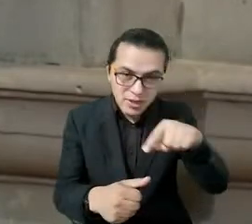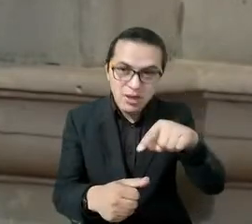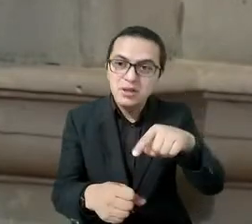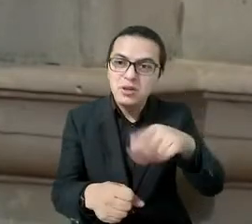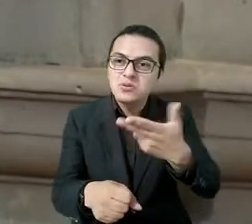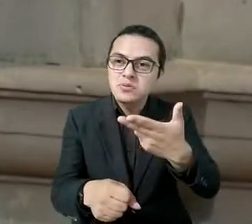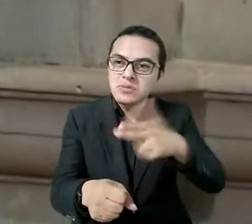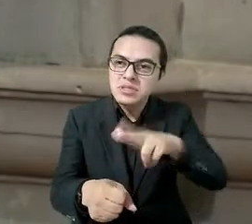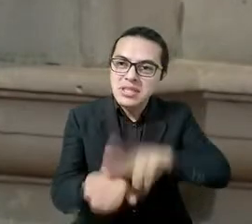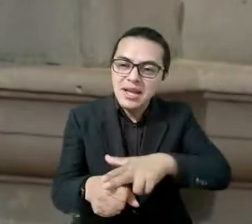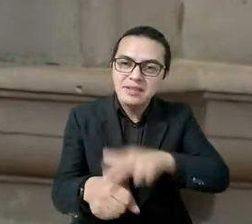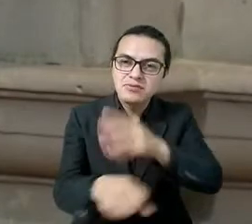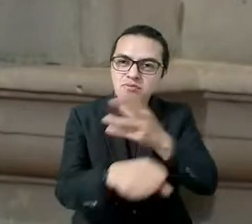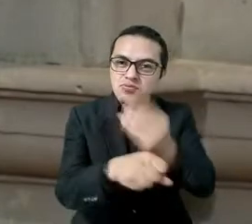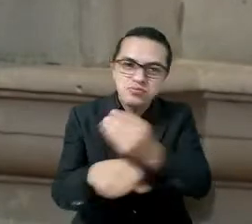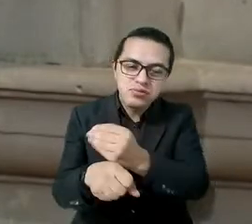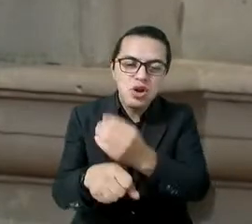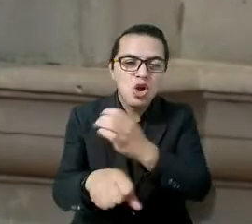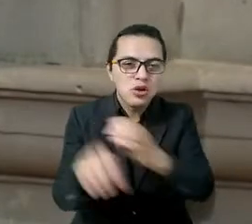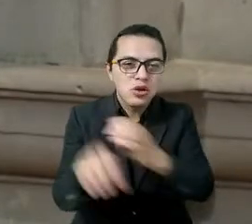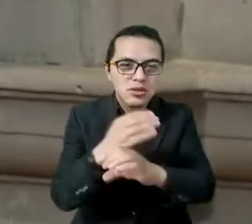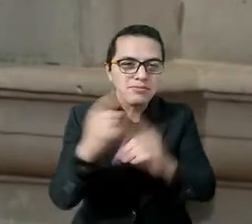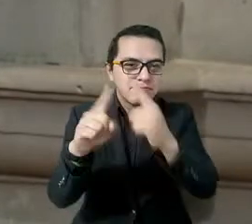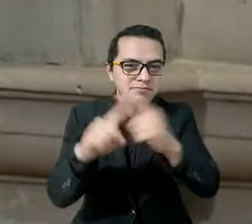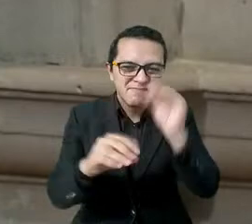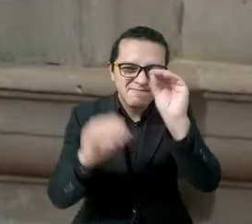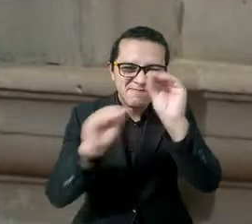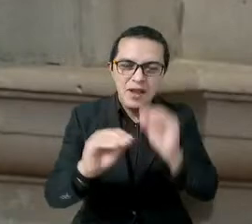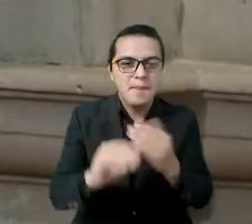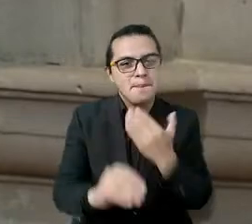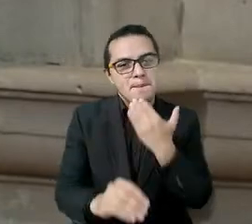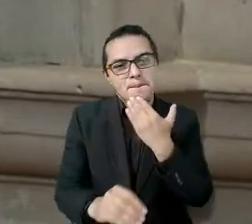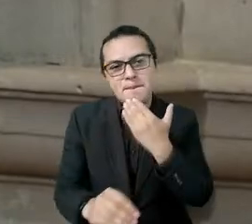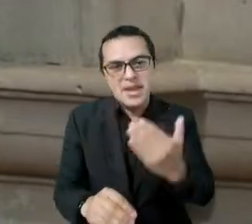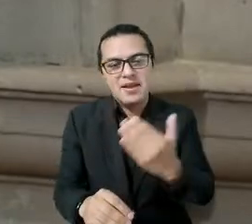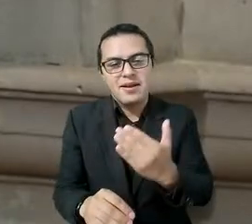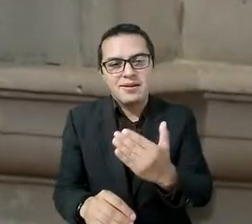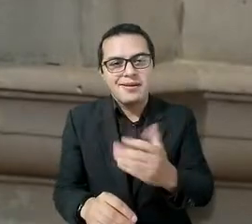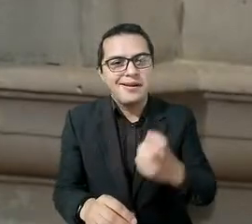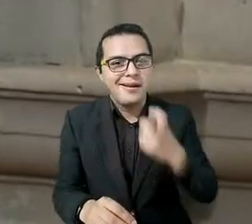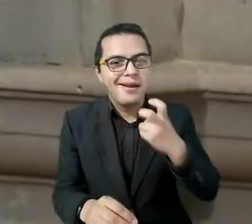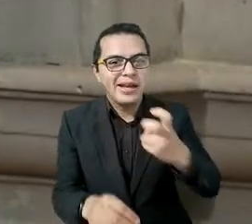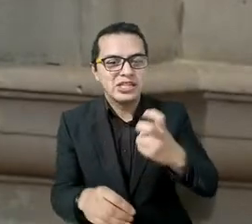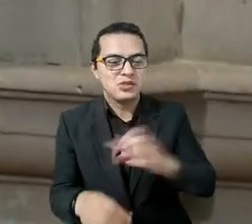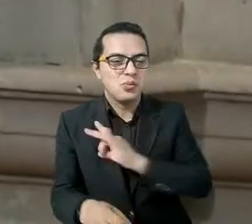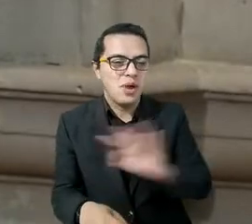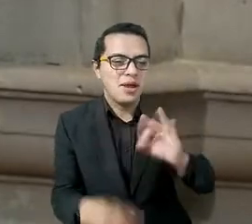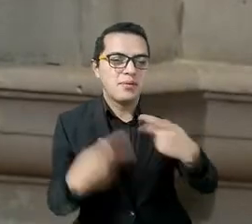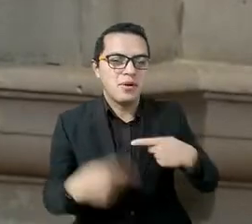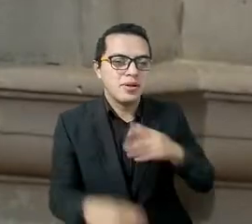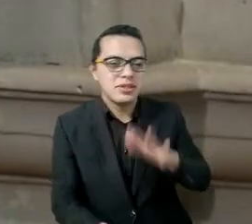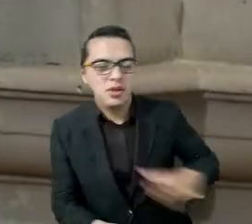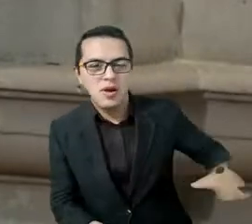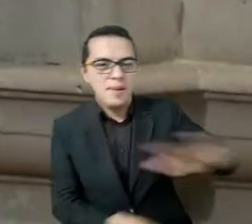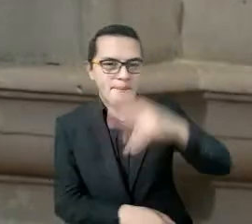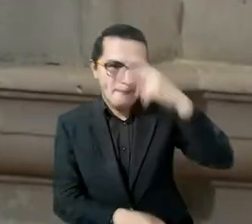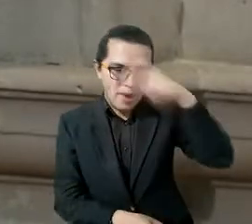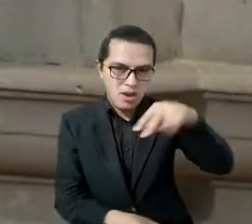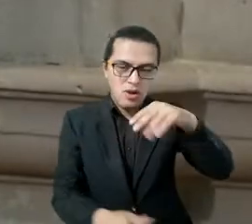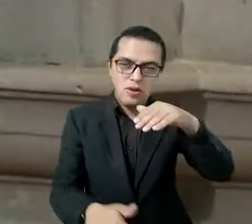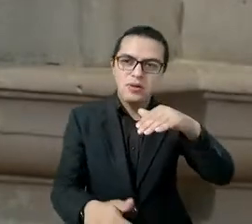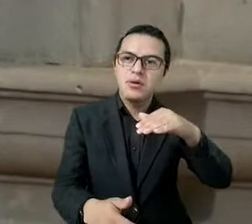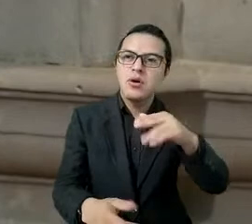de las acciones ejecutadas a fin de que las y los mexiquenses accedan a un sistema de salud